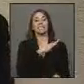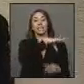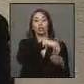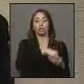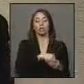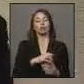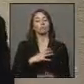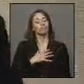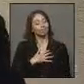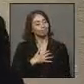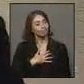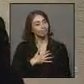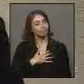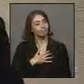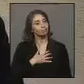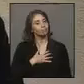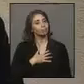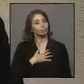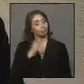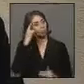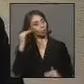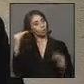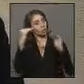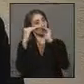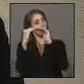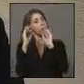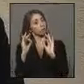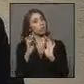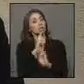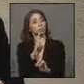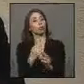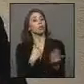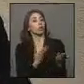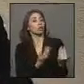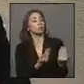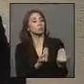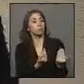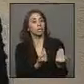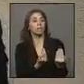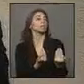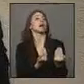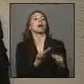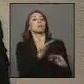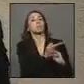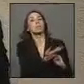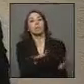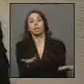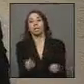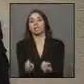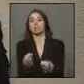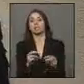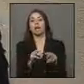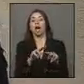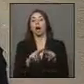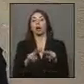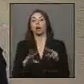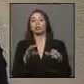han estado a la altura de lo que uno esperaría, de lo que uno requiere cuando pasan estas cosas, y ha